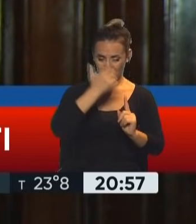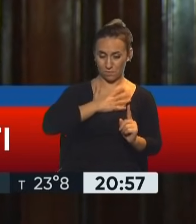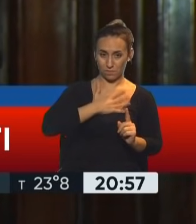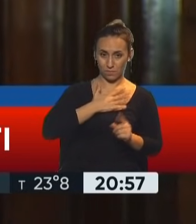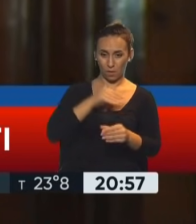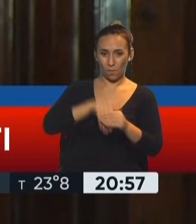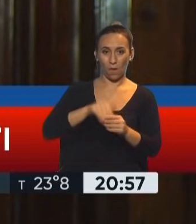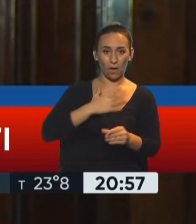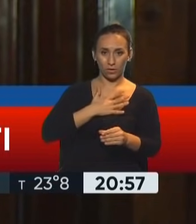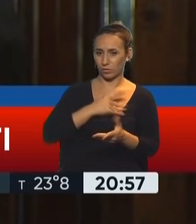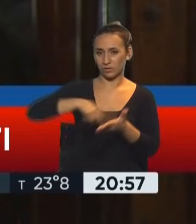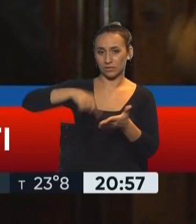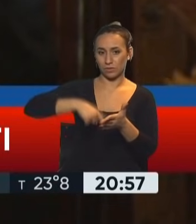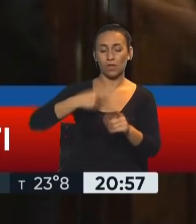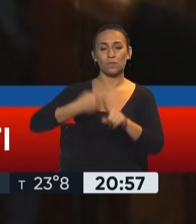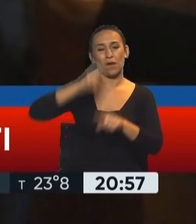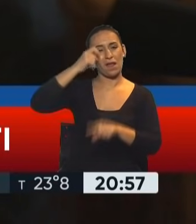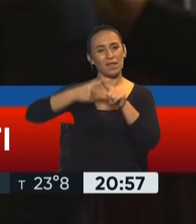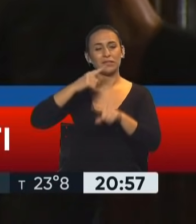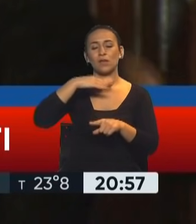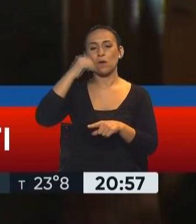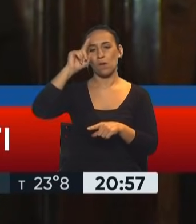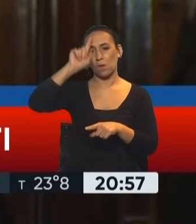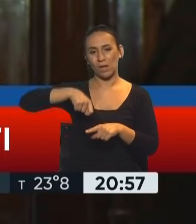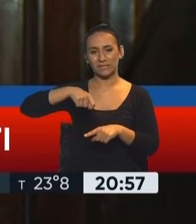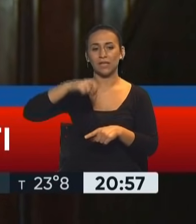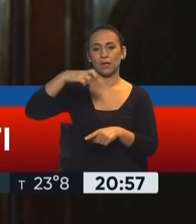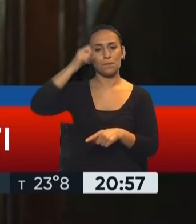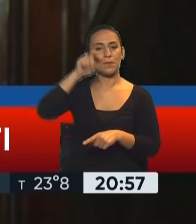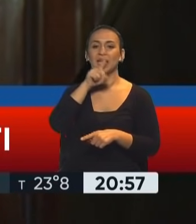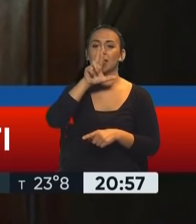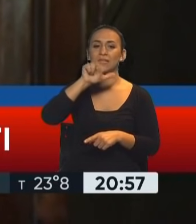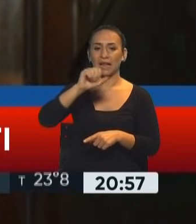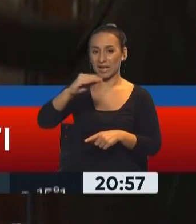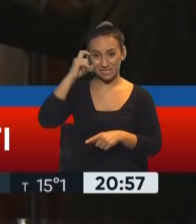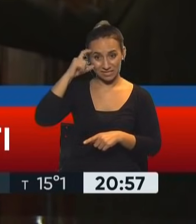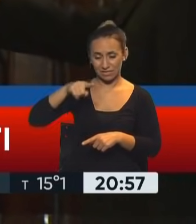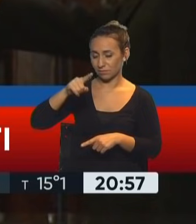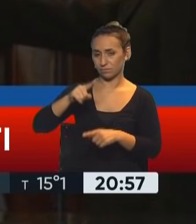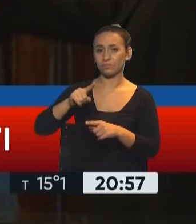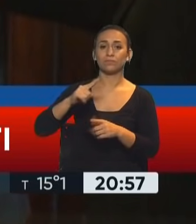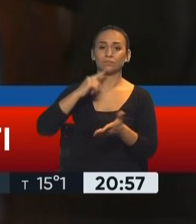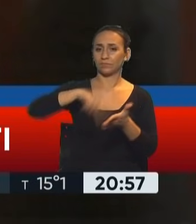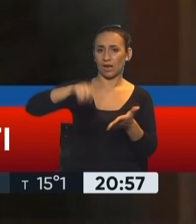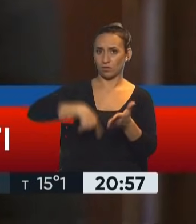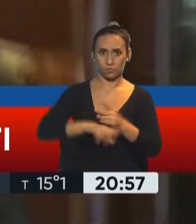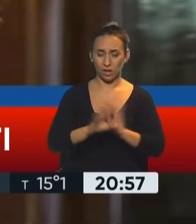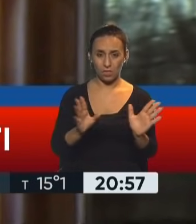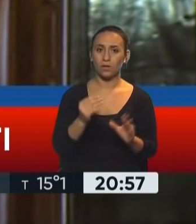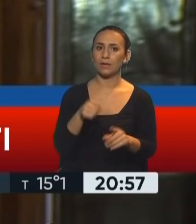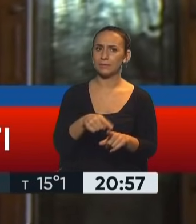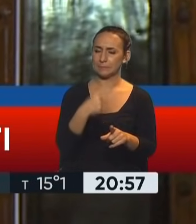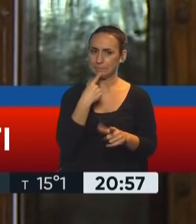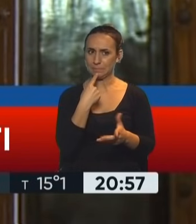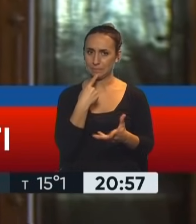opinión del juez Petracci en aquella decisión y ello fue confirmado por lo sucedido con posterioridad porque puso en duda tanto